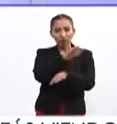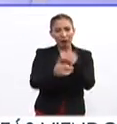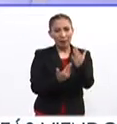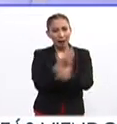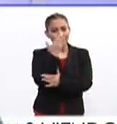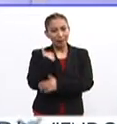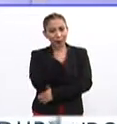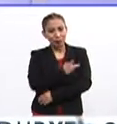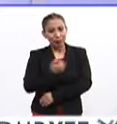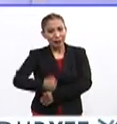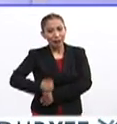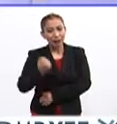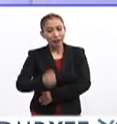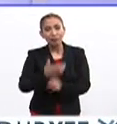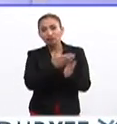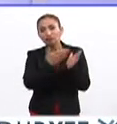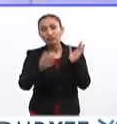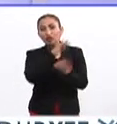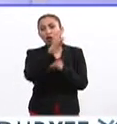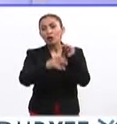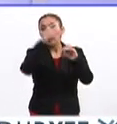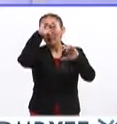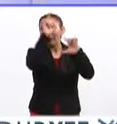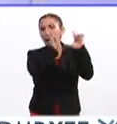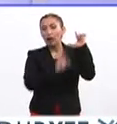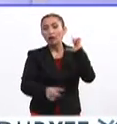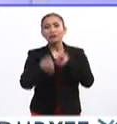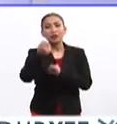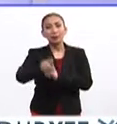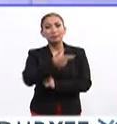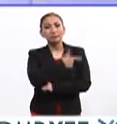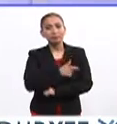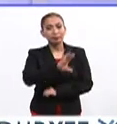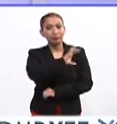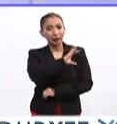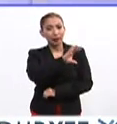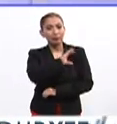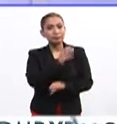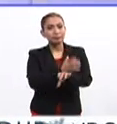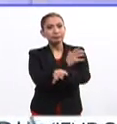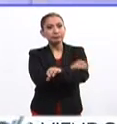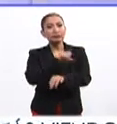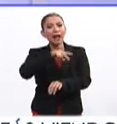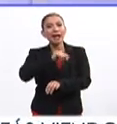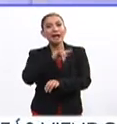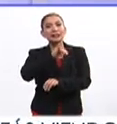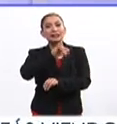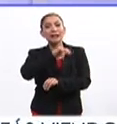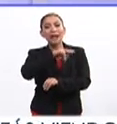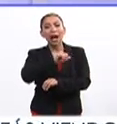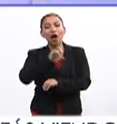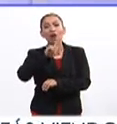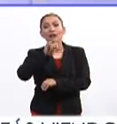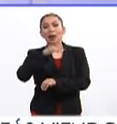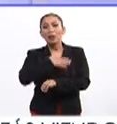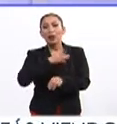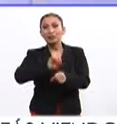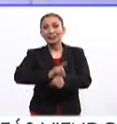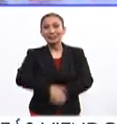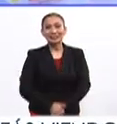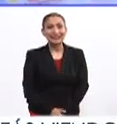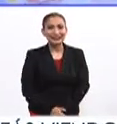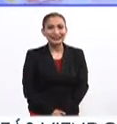las mañanas, es un placer saludarlos a lo largo y ancho del país. Saludo con mucho gusto a mi queridísima compañera Ana Cristina Olvera. Ana Cris, muy buenos